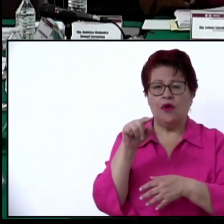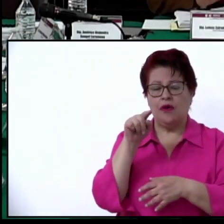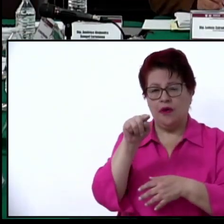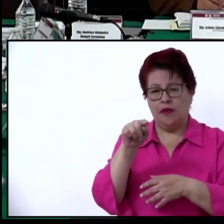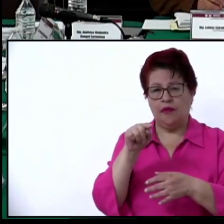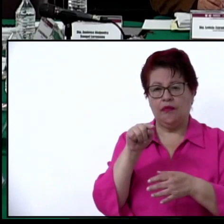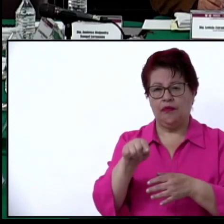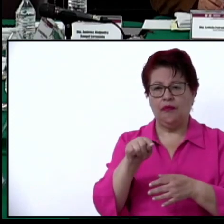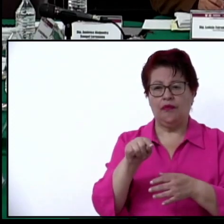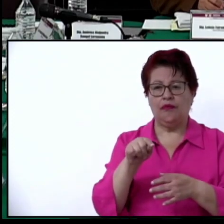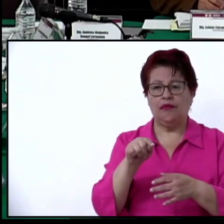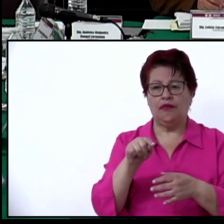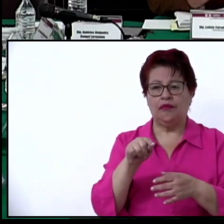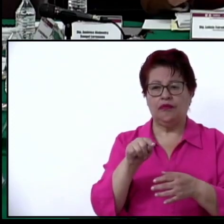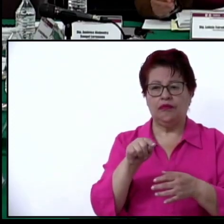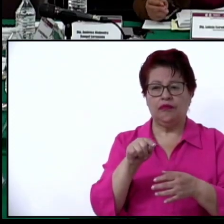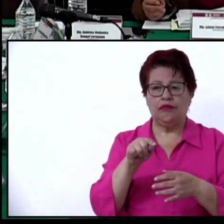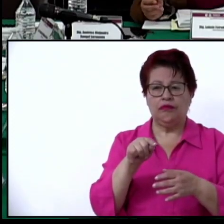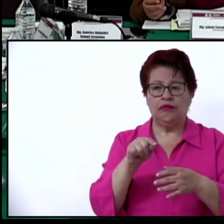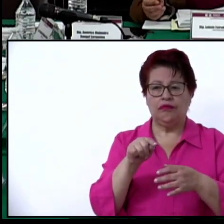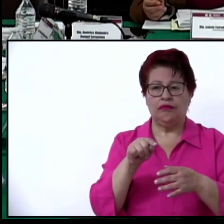9:00 a.m.